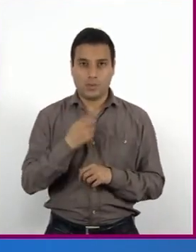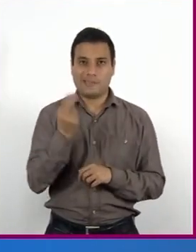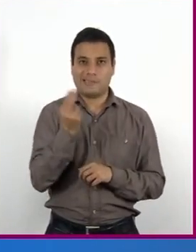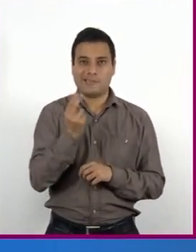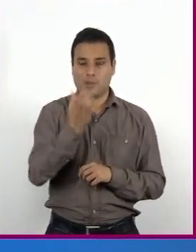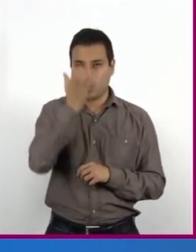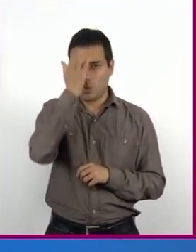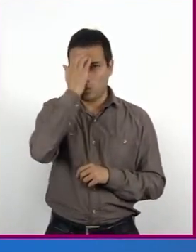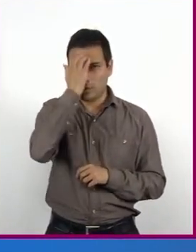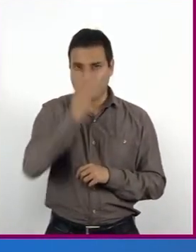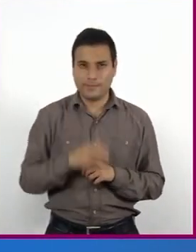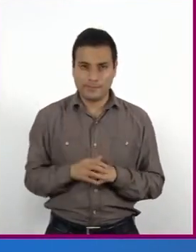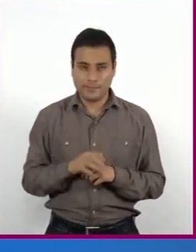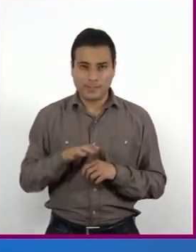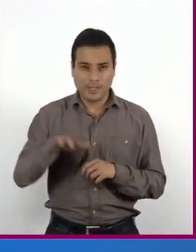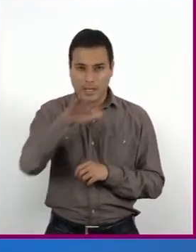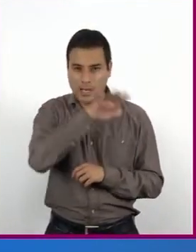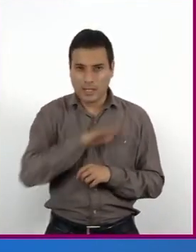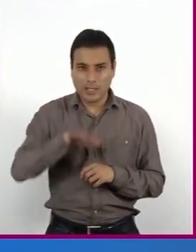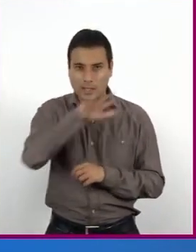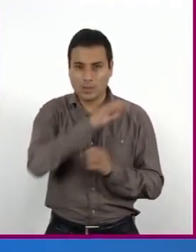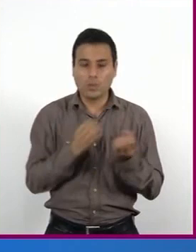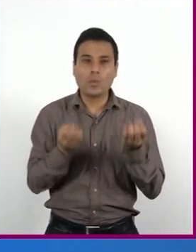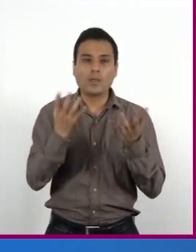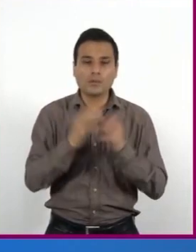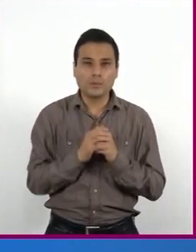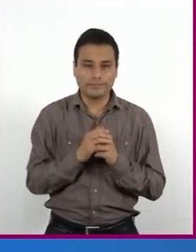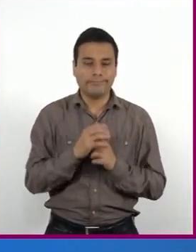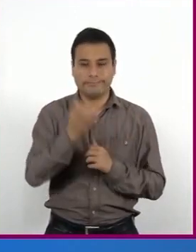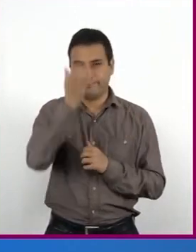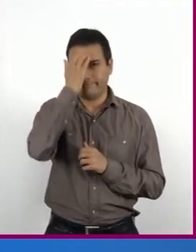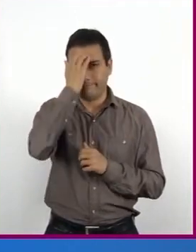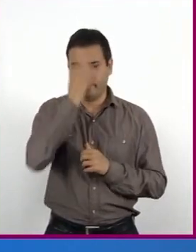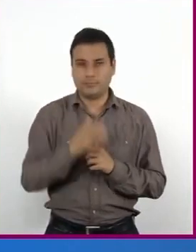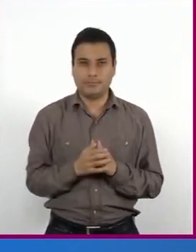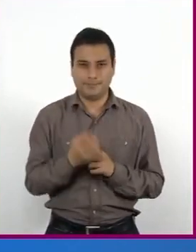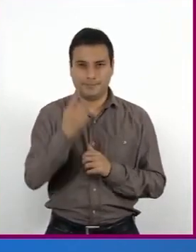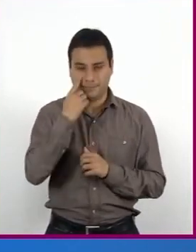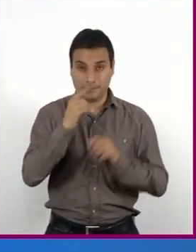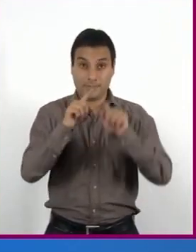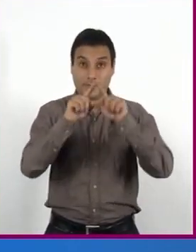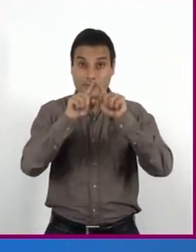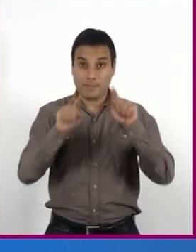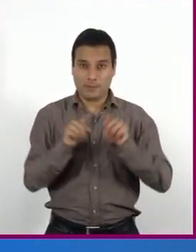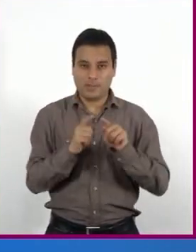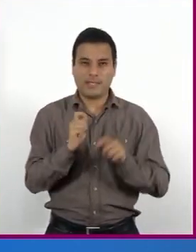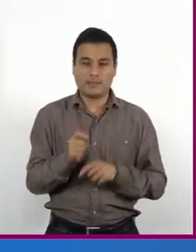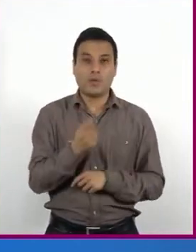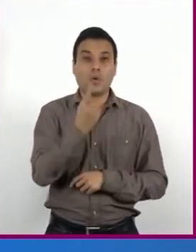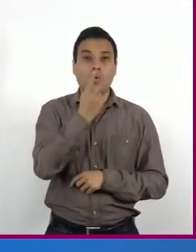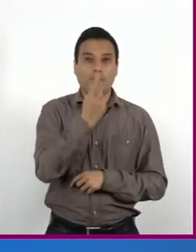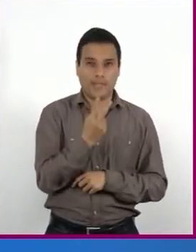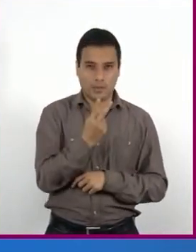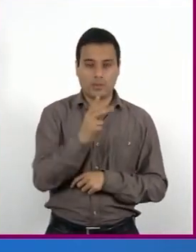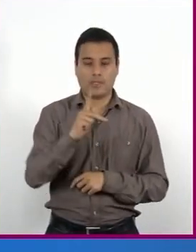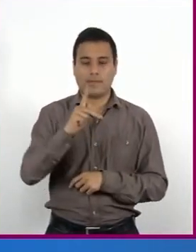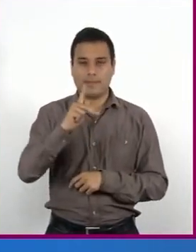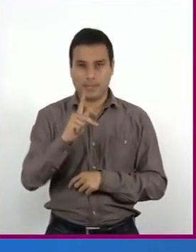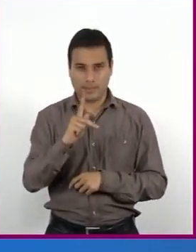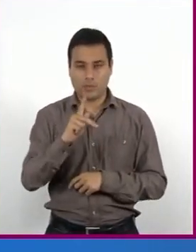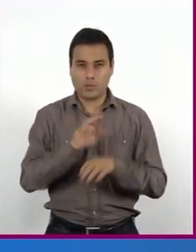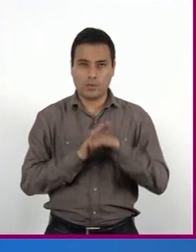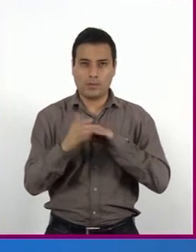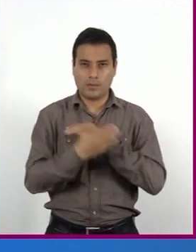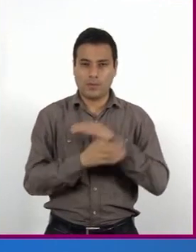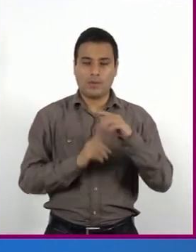medida del área de la base. Esto es, el área del pentágono regular es un medio del perímetro por la medida del